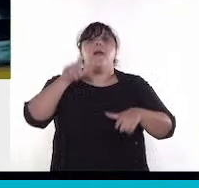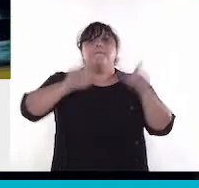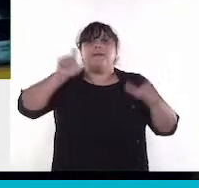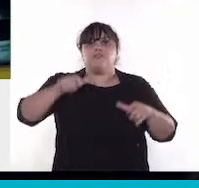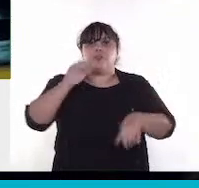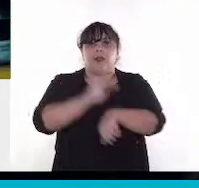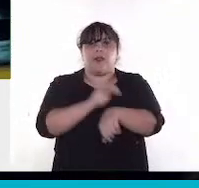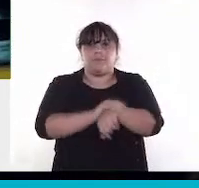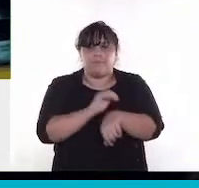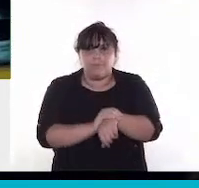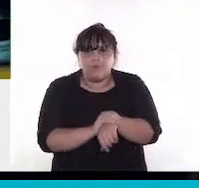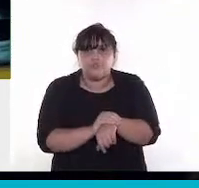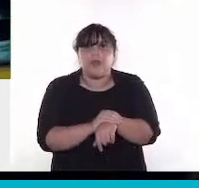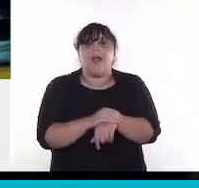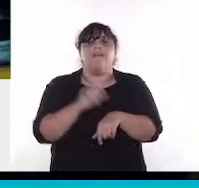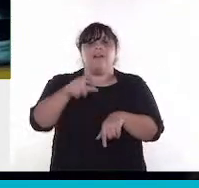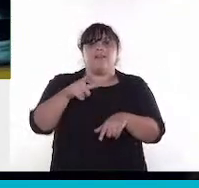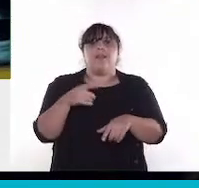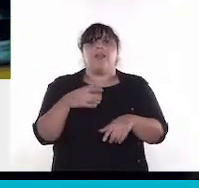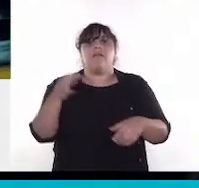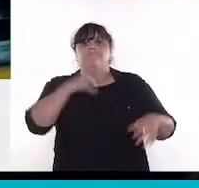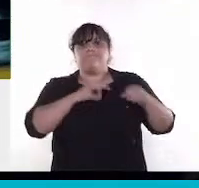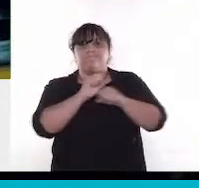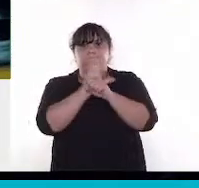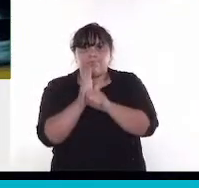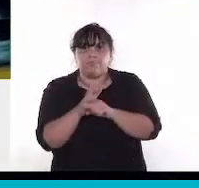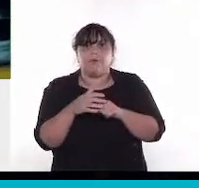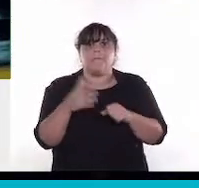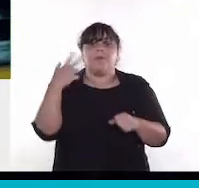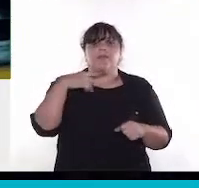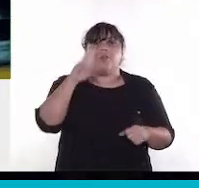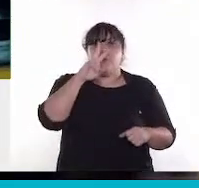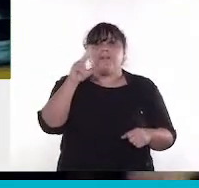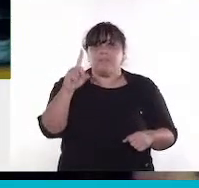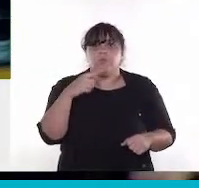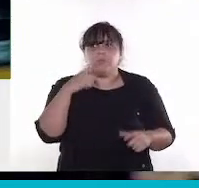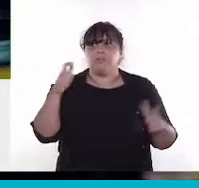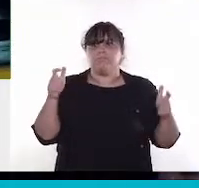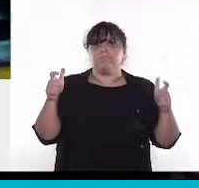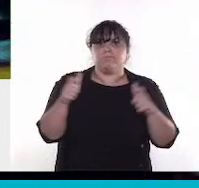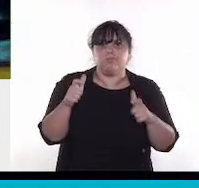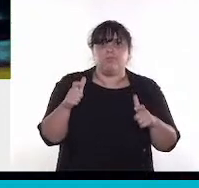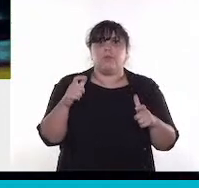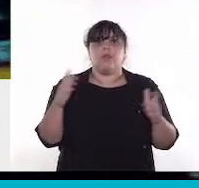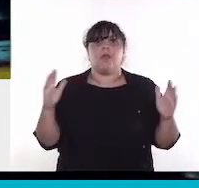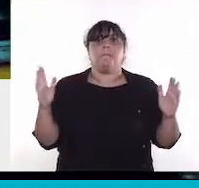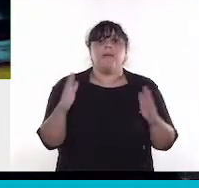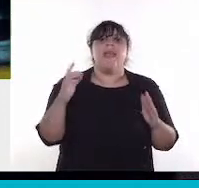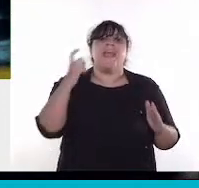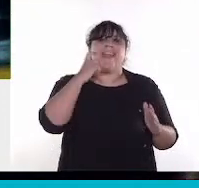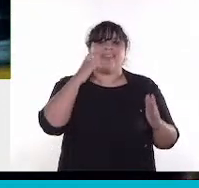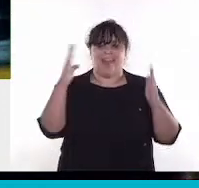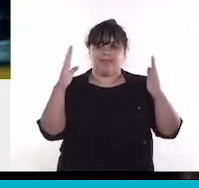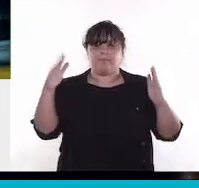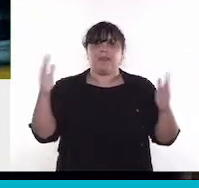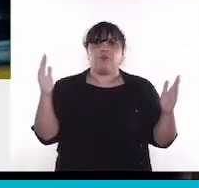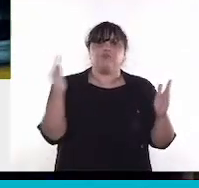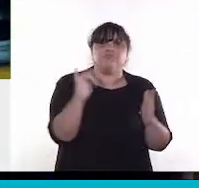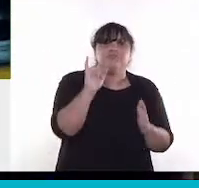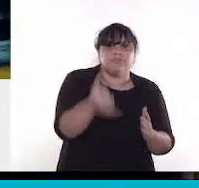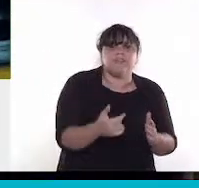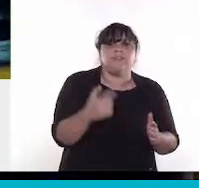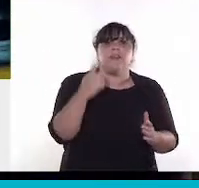observó que durante el 2021 hubo una disminución en la letalidad por COVID de todos los grupos etarios, pero no